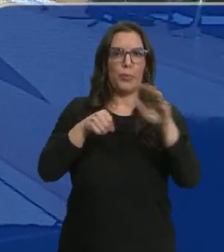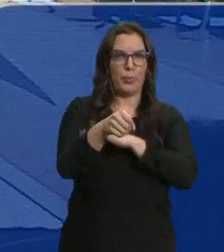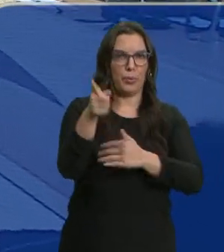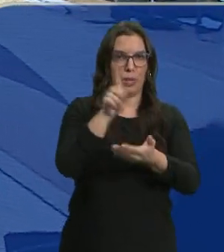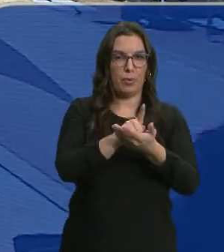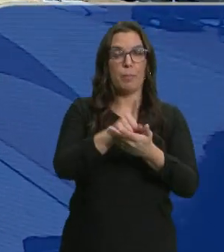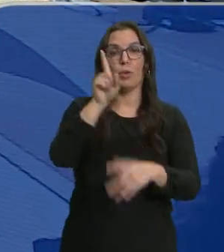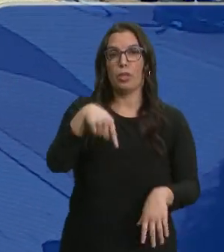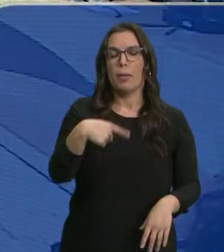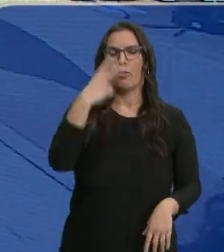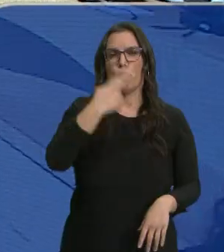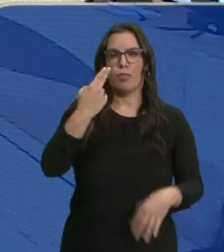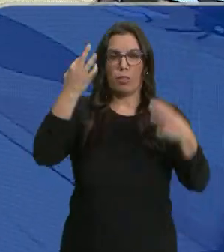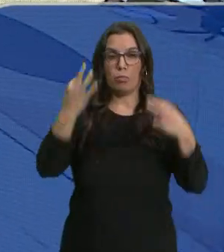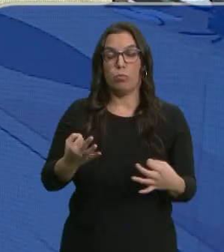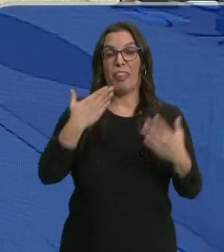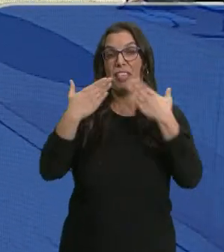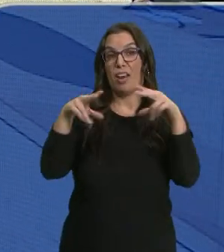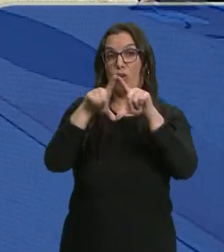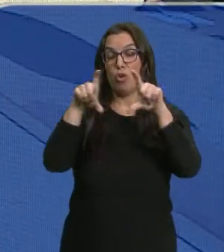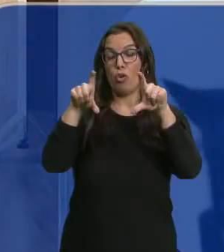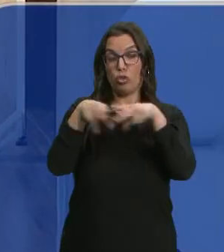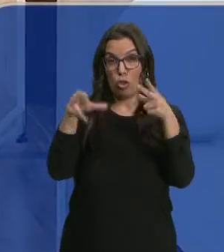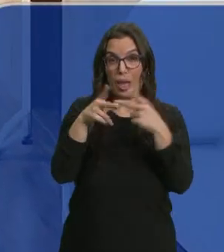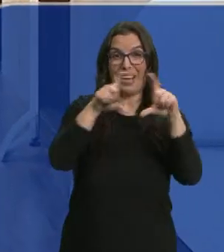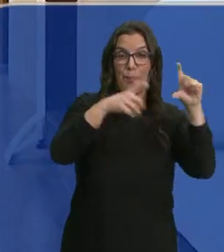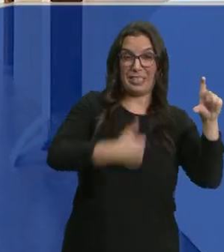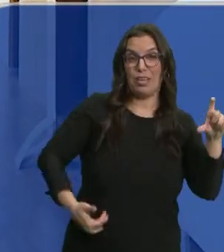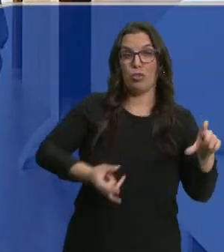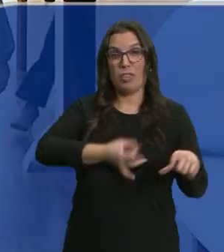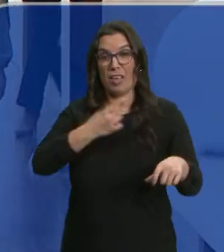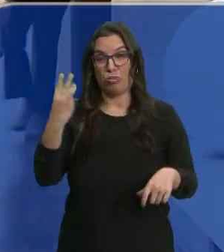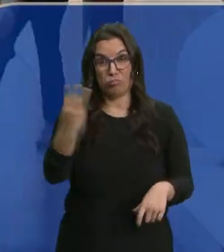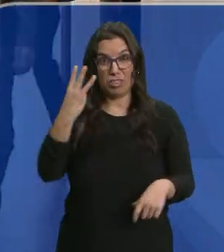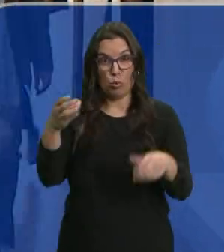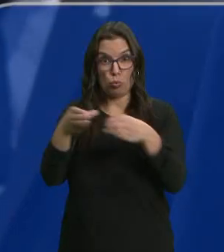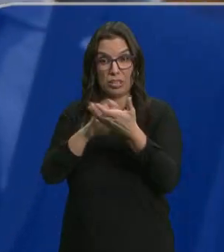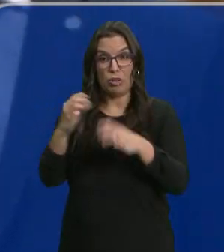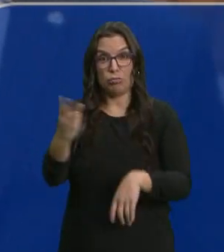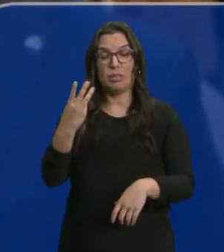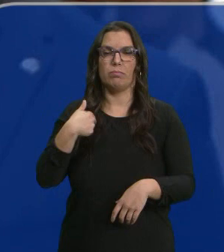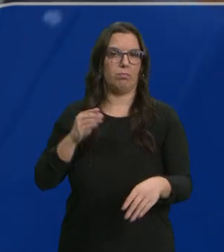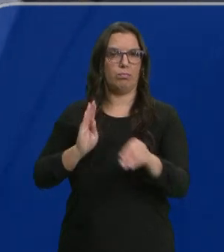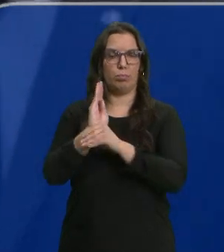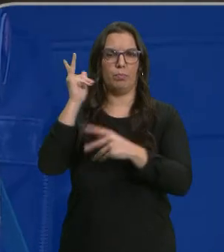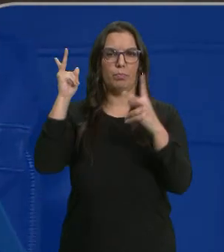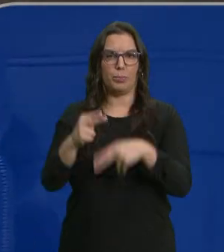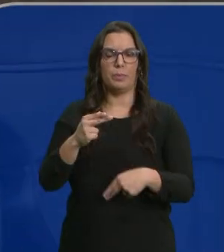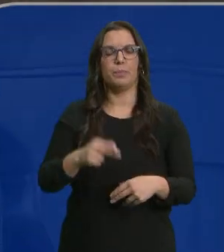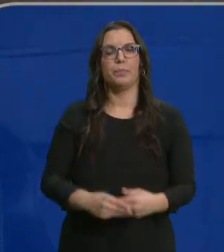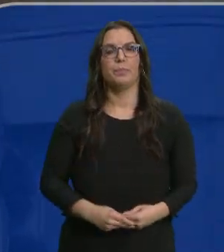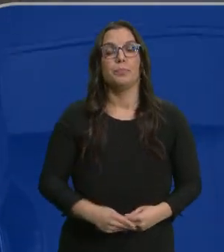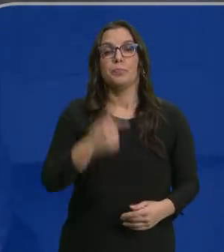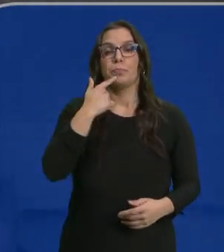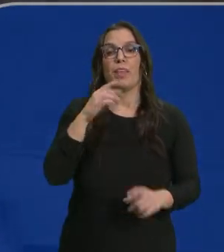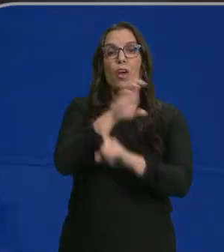recorte al diálogo social. La Consejería de Industria plantea un presupuesto para un